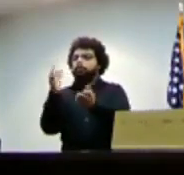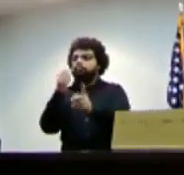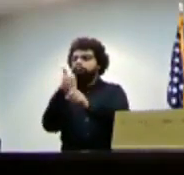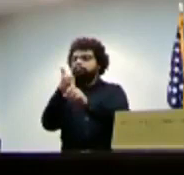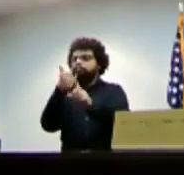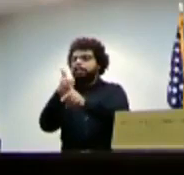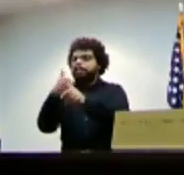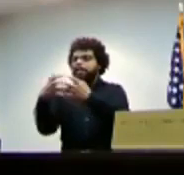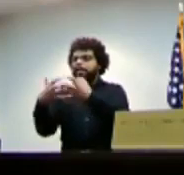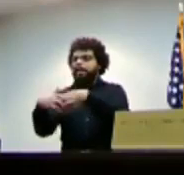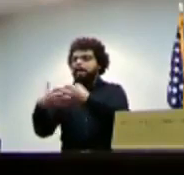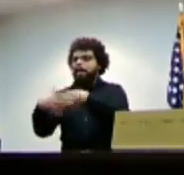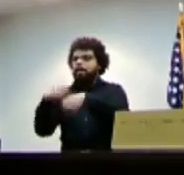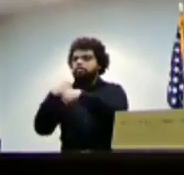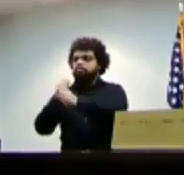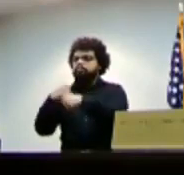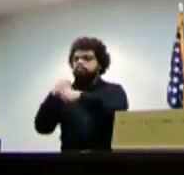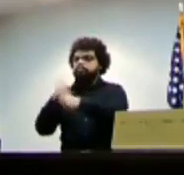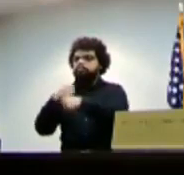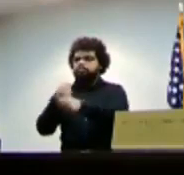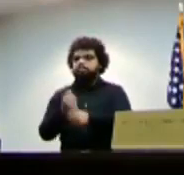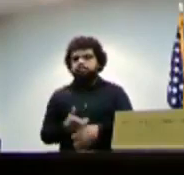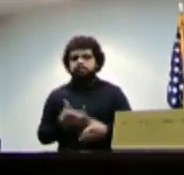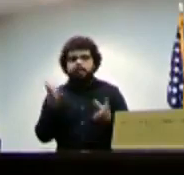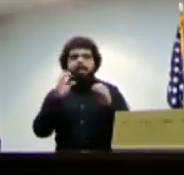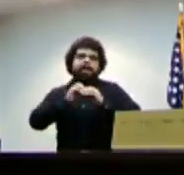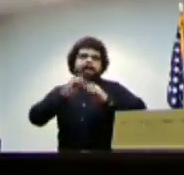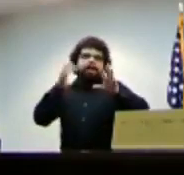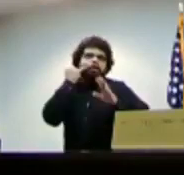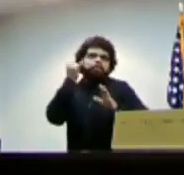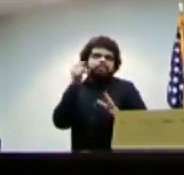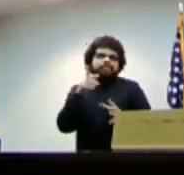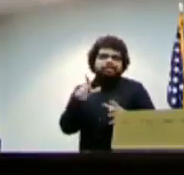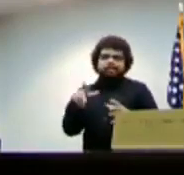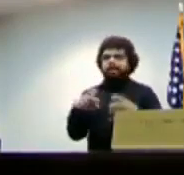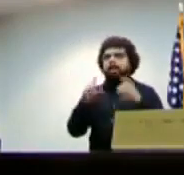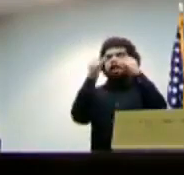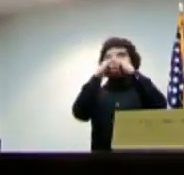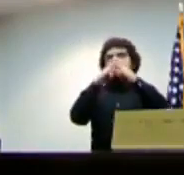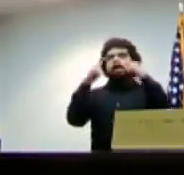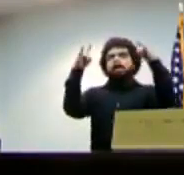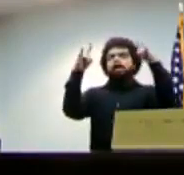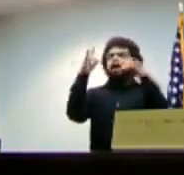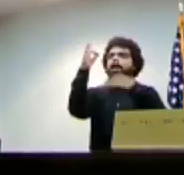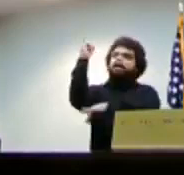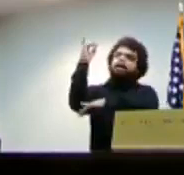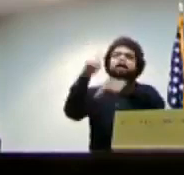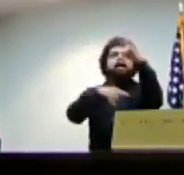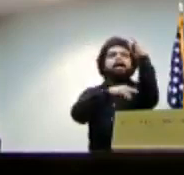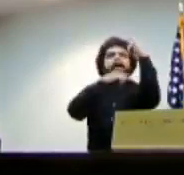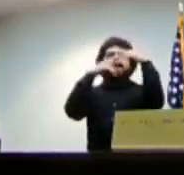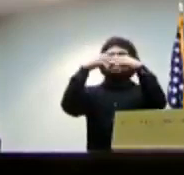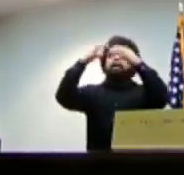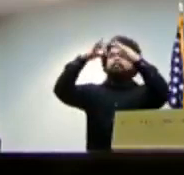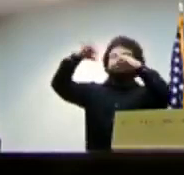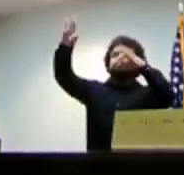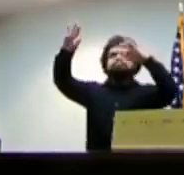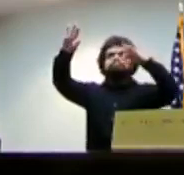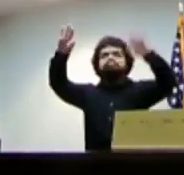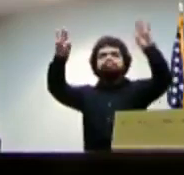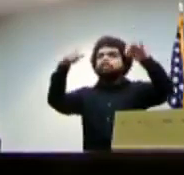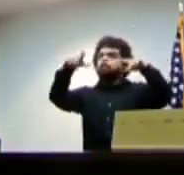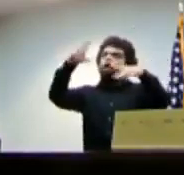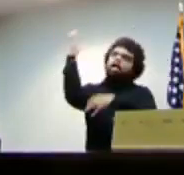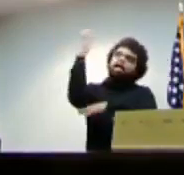la energía. Claro que no se podía pasar la energía si no habían cables, si no habían postes, si no habían torres, si no habían transformadores, si no habían machetes.